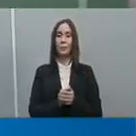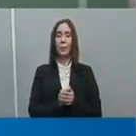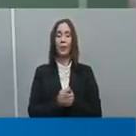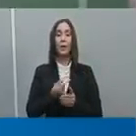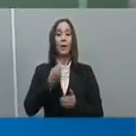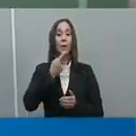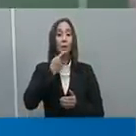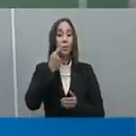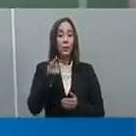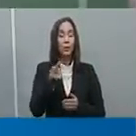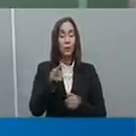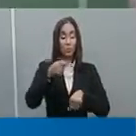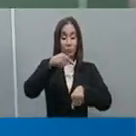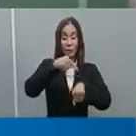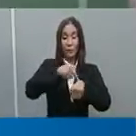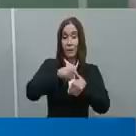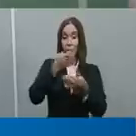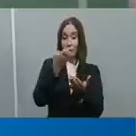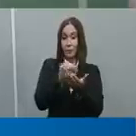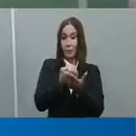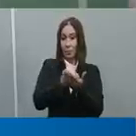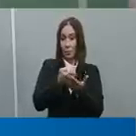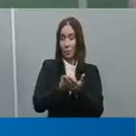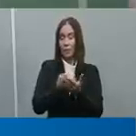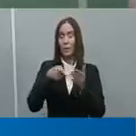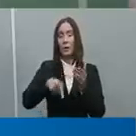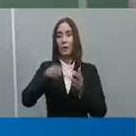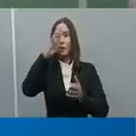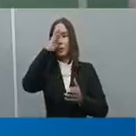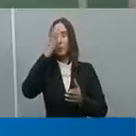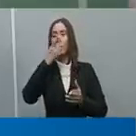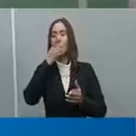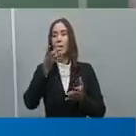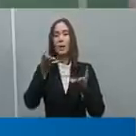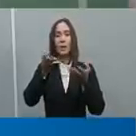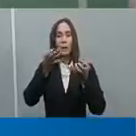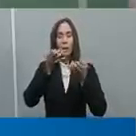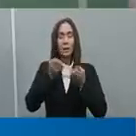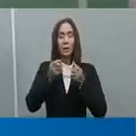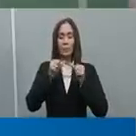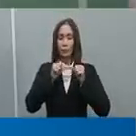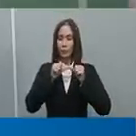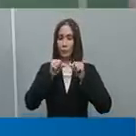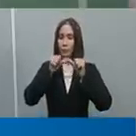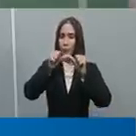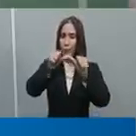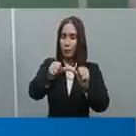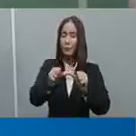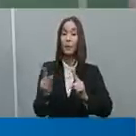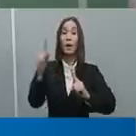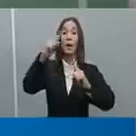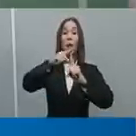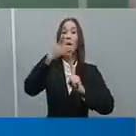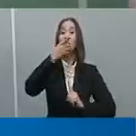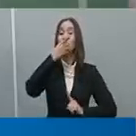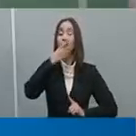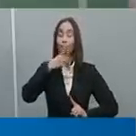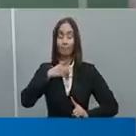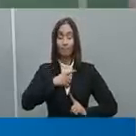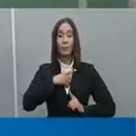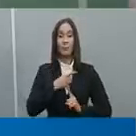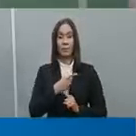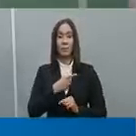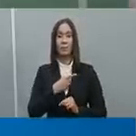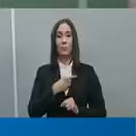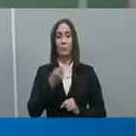perspectivas económicas que se perfilan, estas ayudas permanecieran hasta el mes de diciembre. Sin embargo, del 16